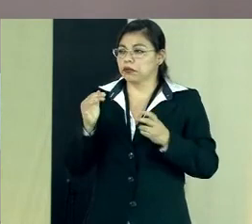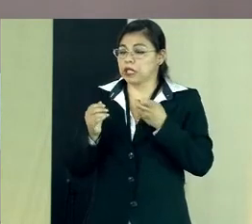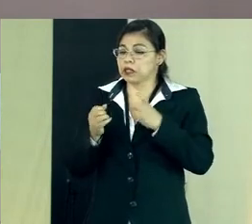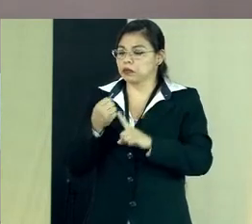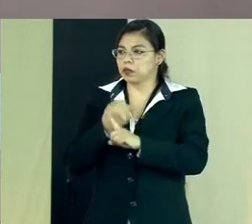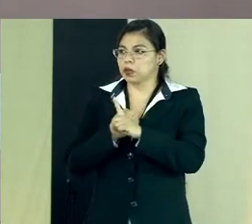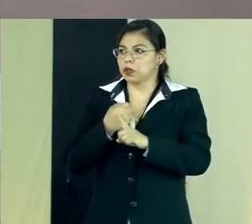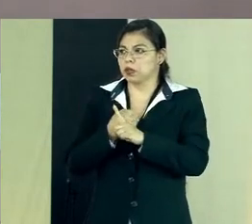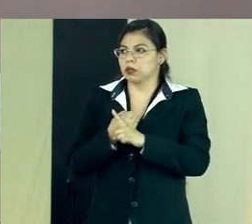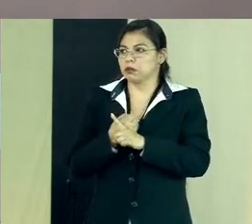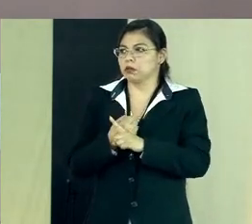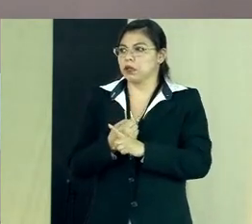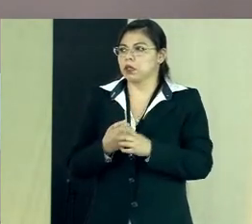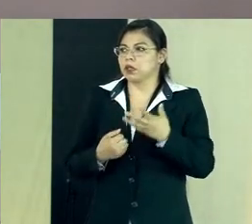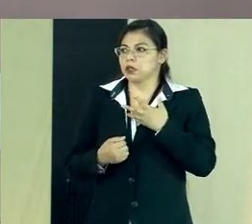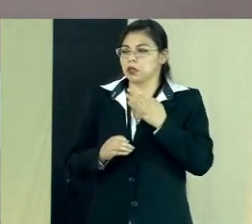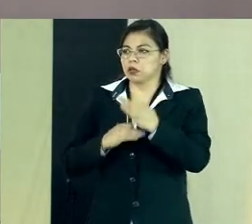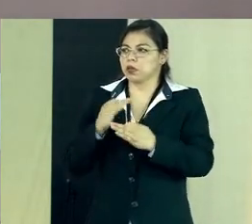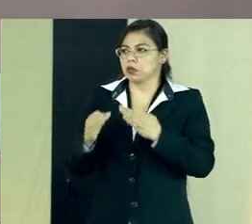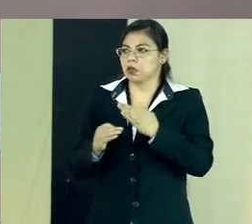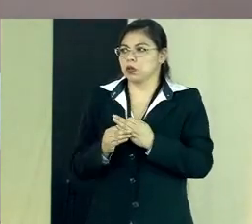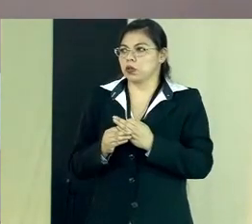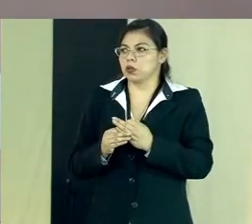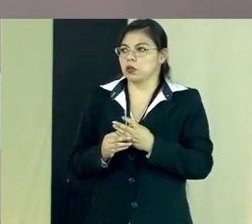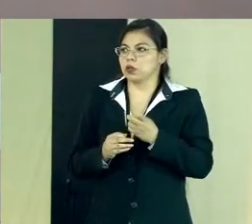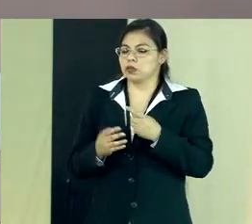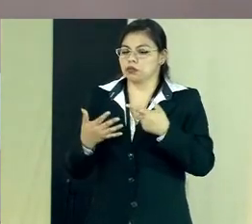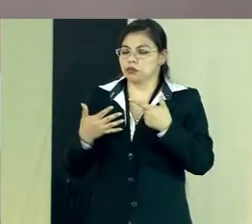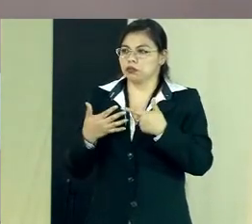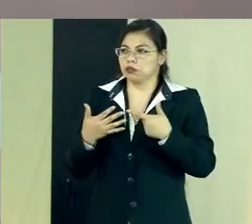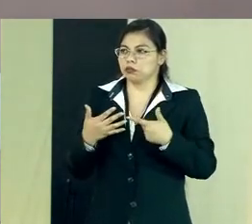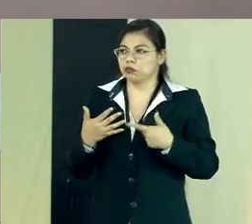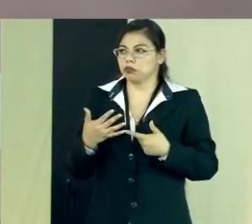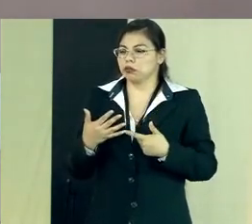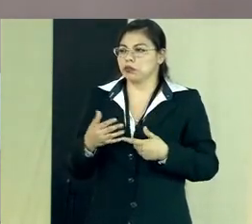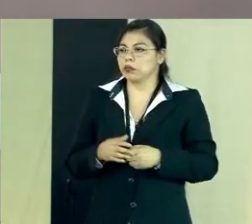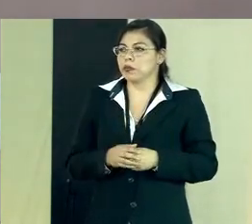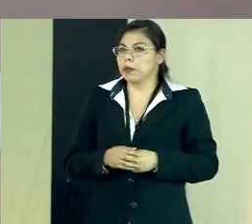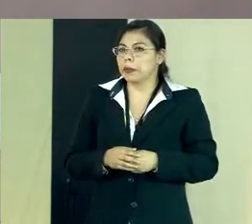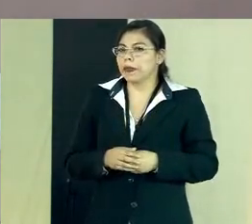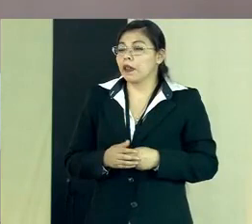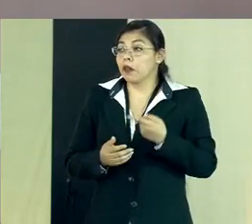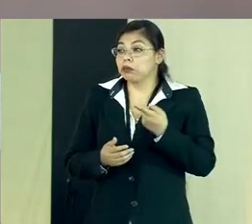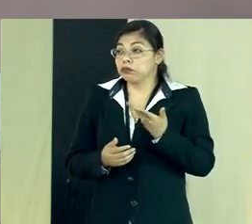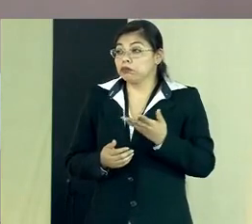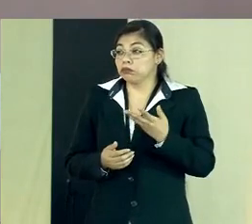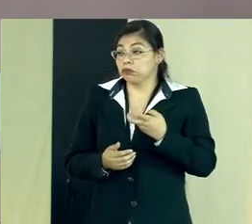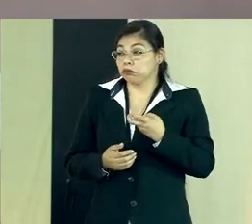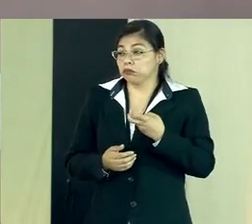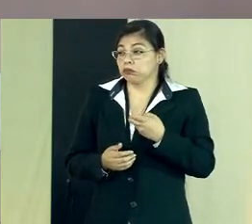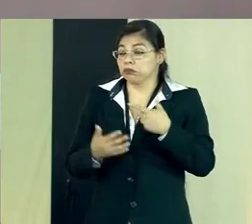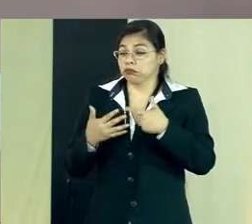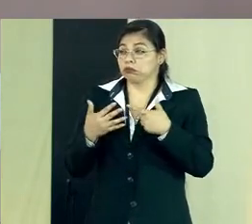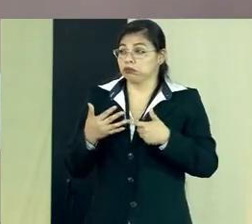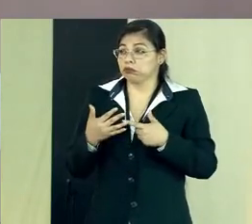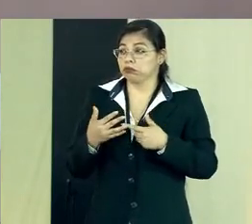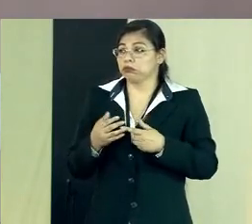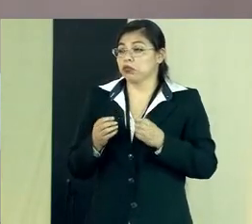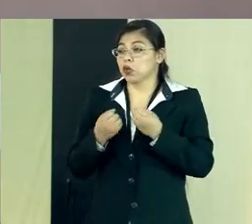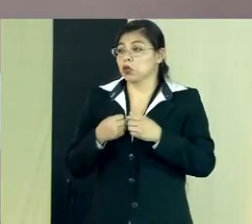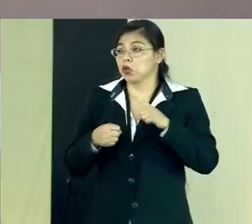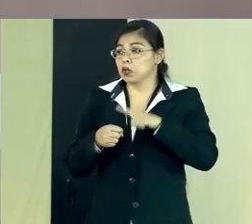de todos estos determinantes aunque estos factores sociales son estructurales